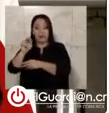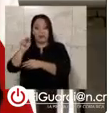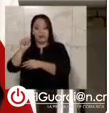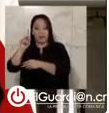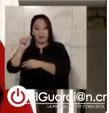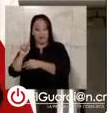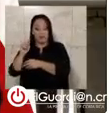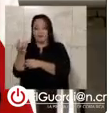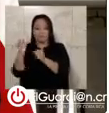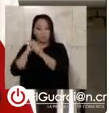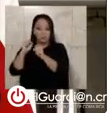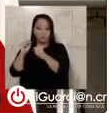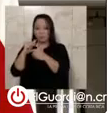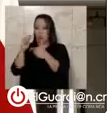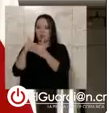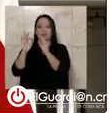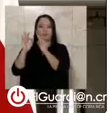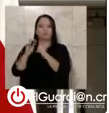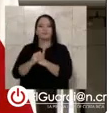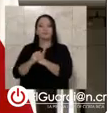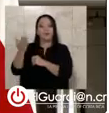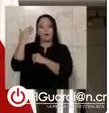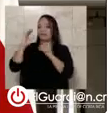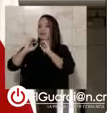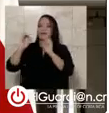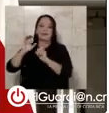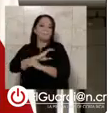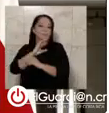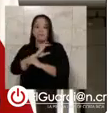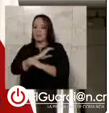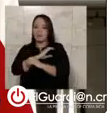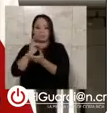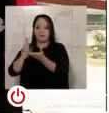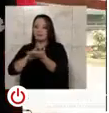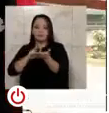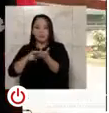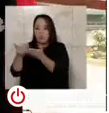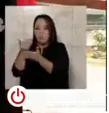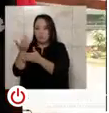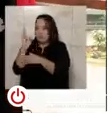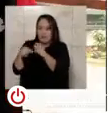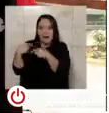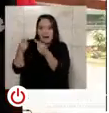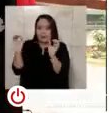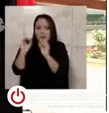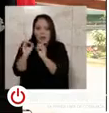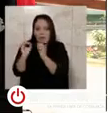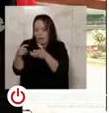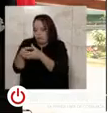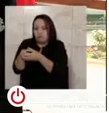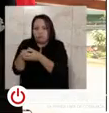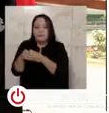habíamos contratado ticos oficiales nuevos en 17 años. Sí, señor. Bueno, ya era hora. Yo